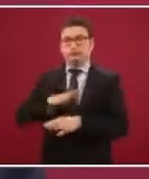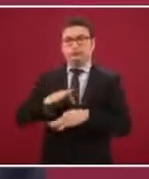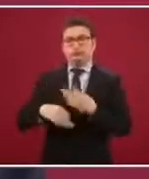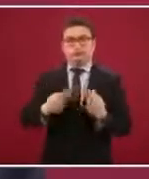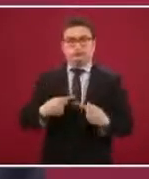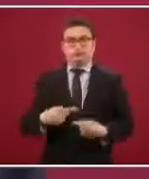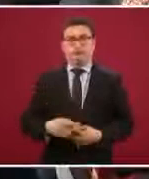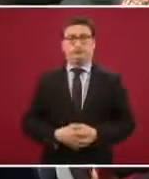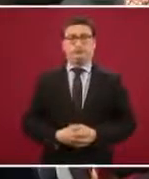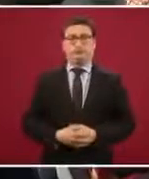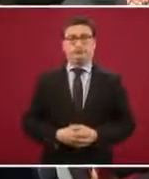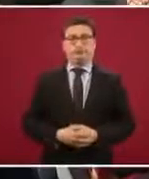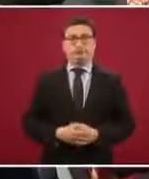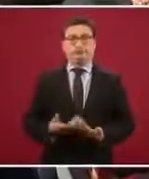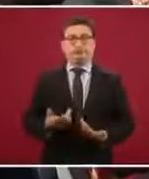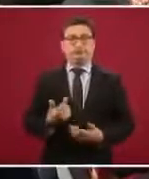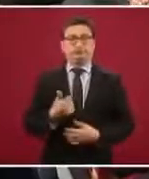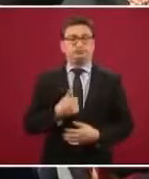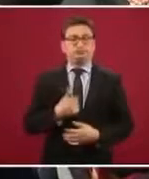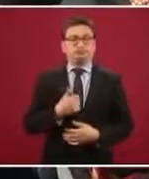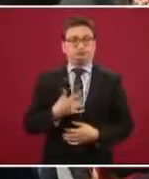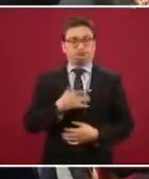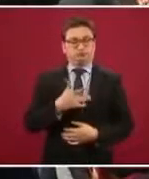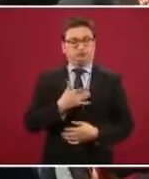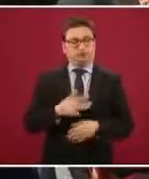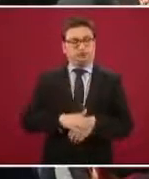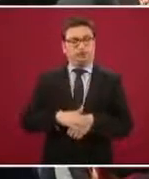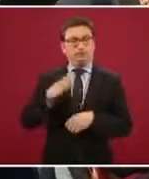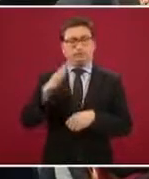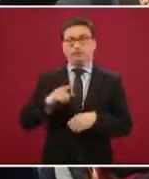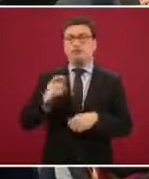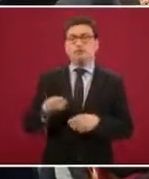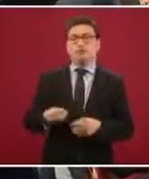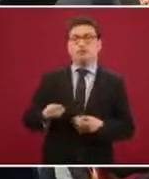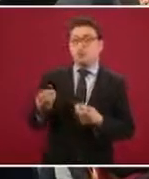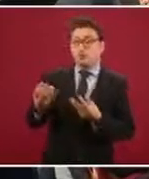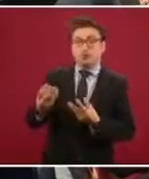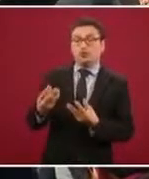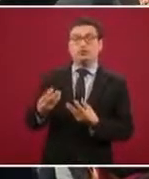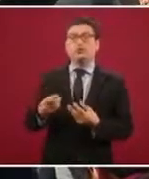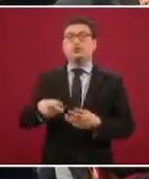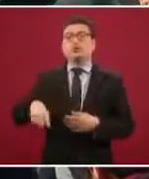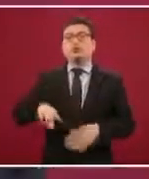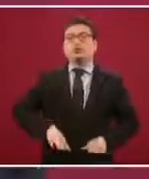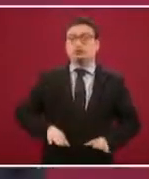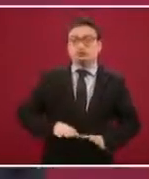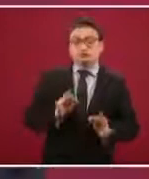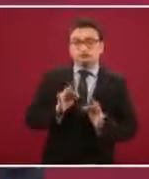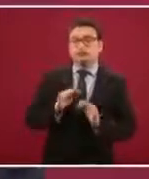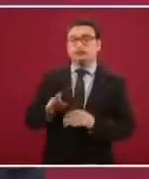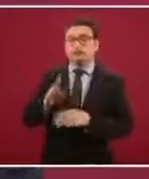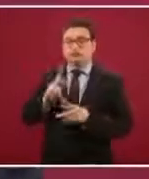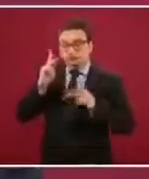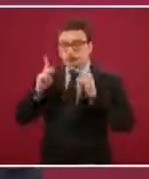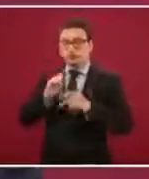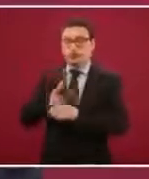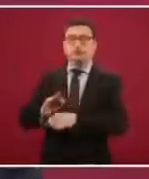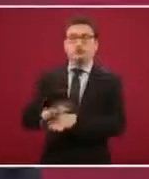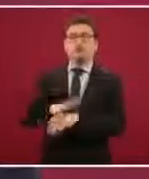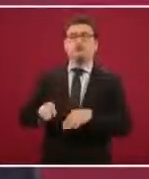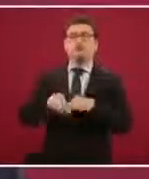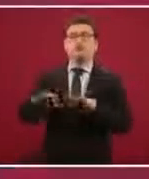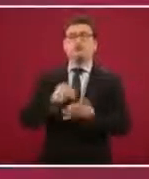y yo más bien me iría al aspecto cualitativo que si estamos teniendo en las visitas un pleno impacto en estas comunidades